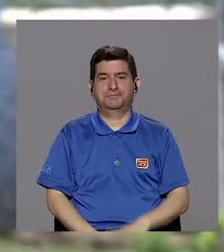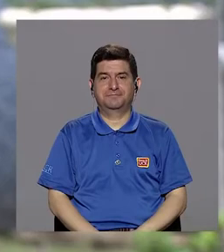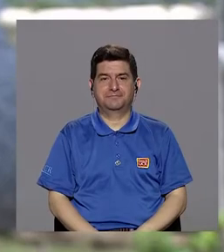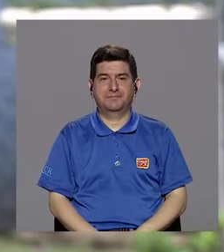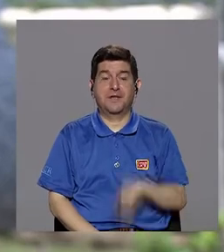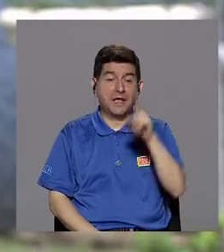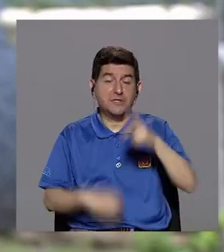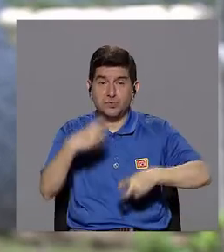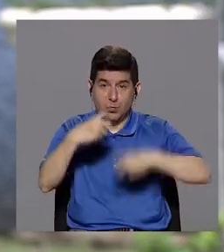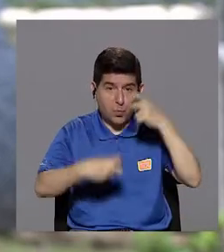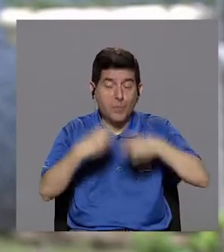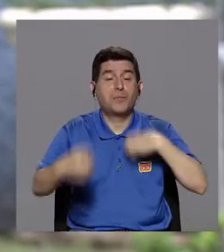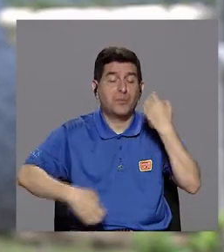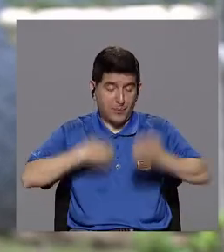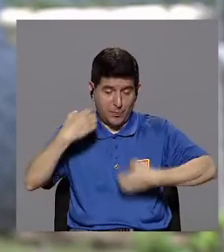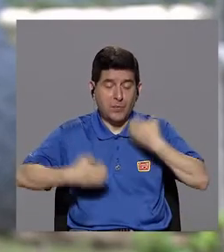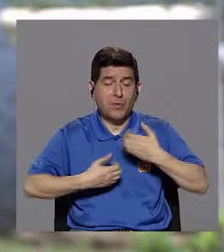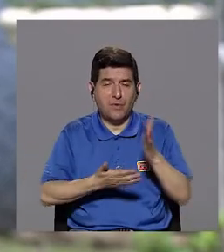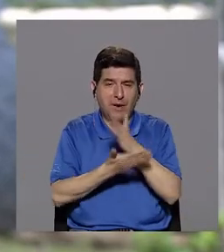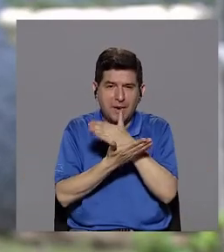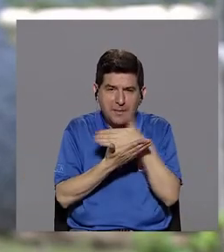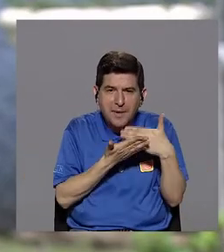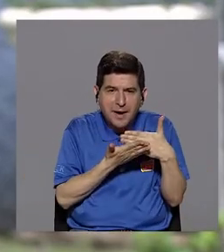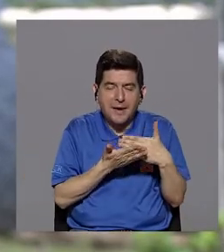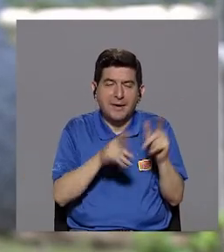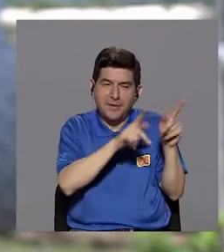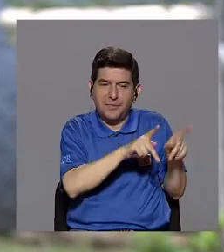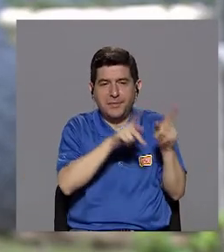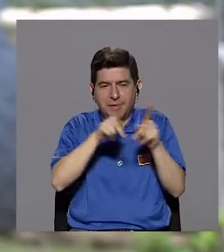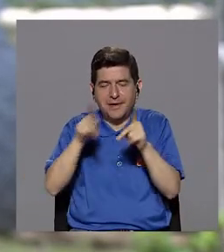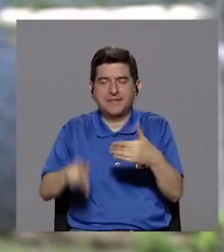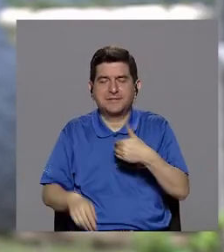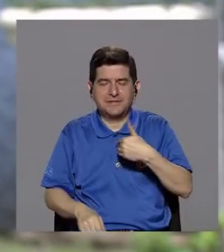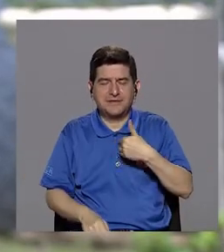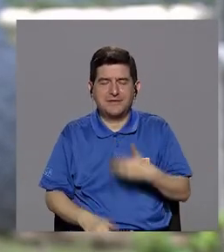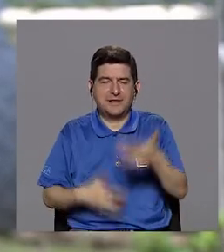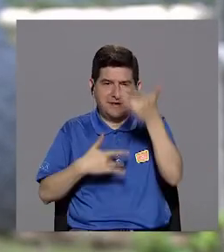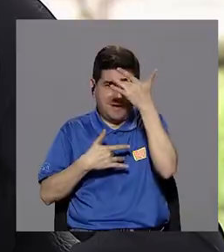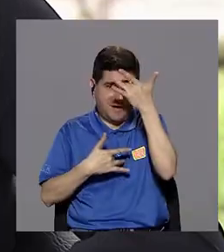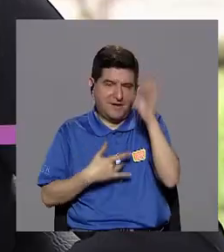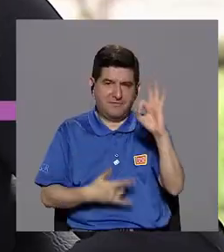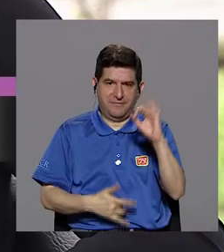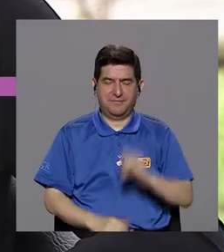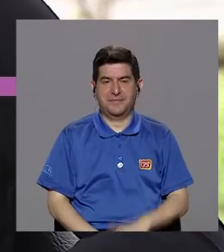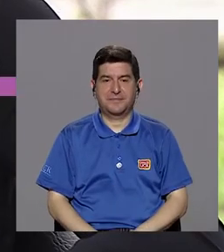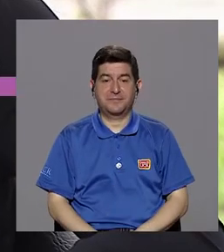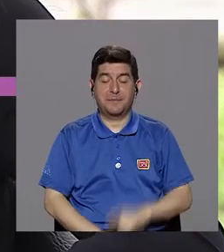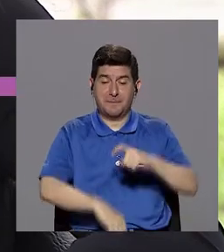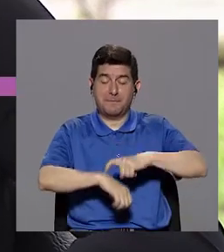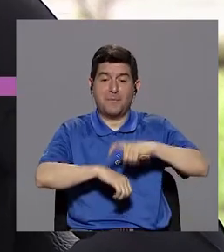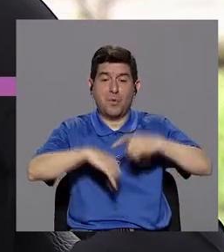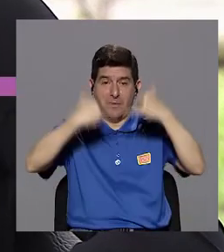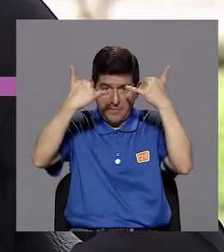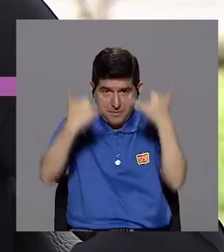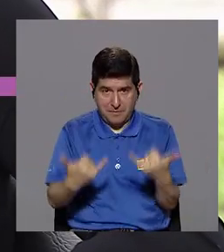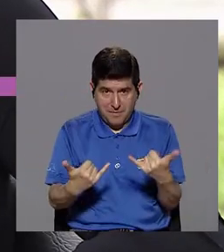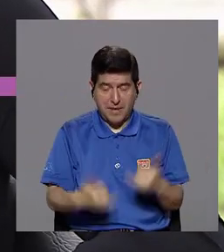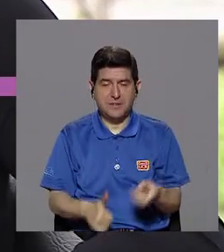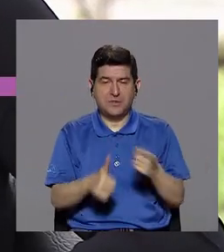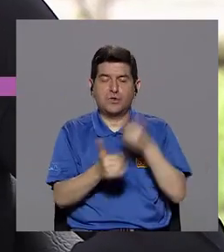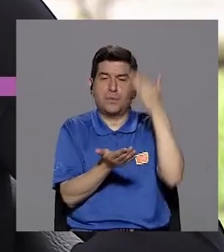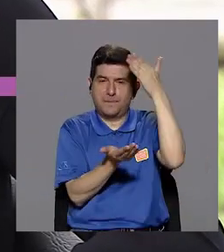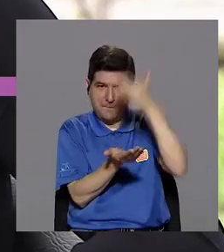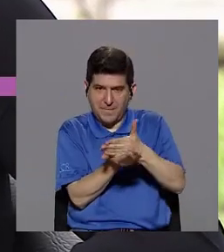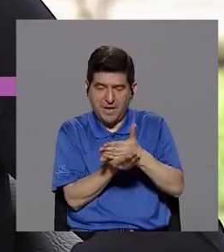un problema emocional en algunas de las personas uh-huh. que padecen la enfermedad. Bueno, es momento de hacer una